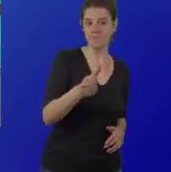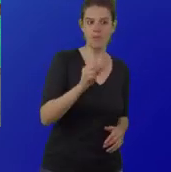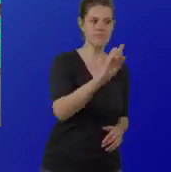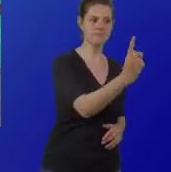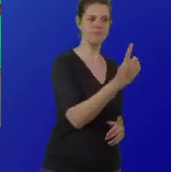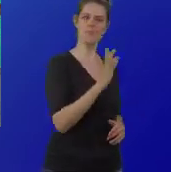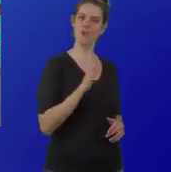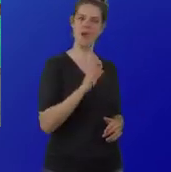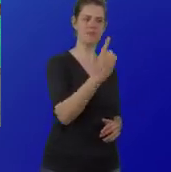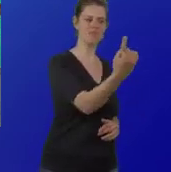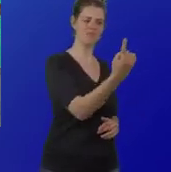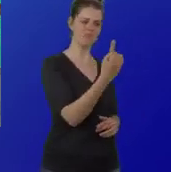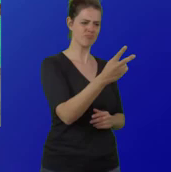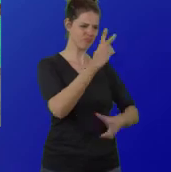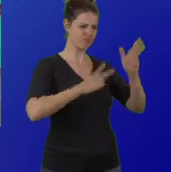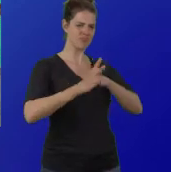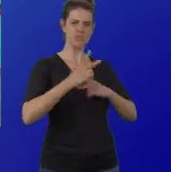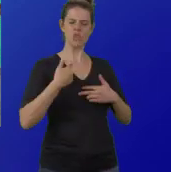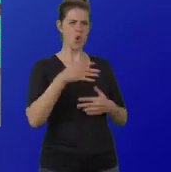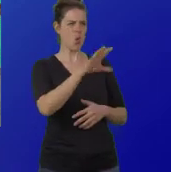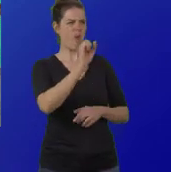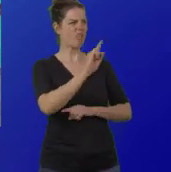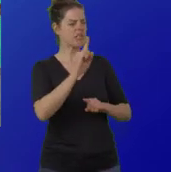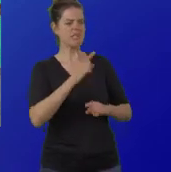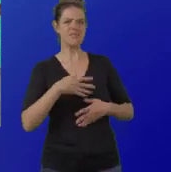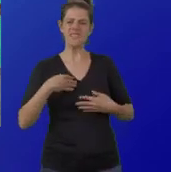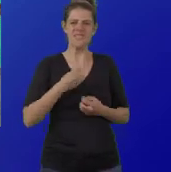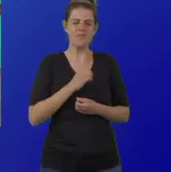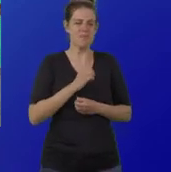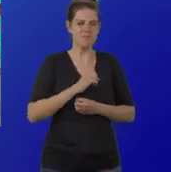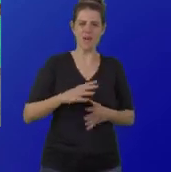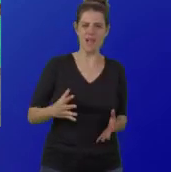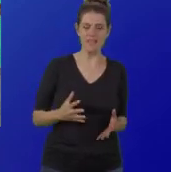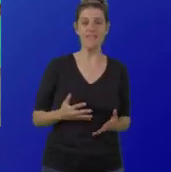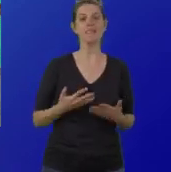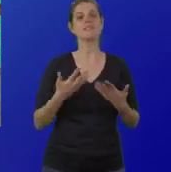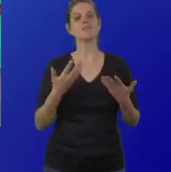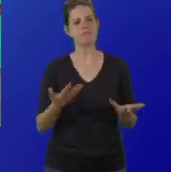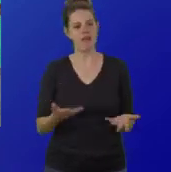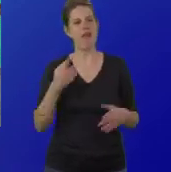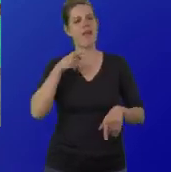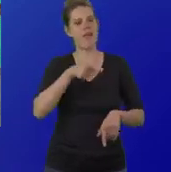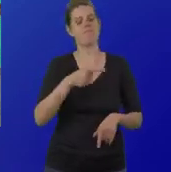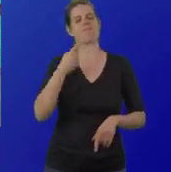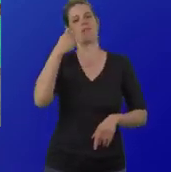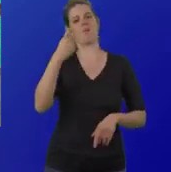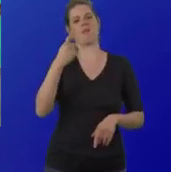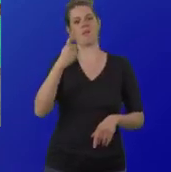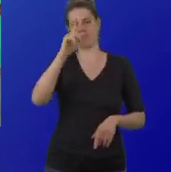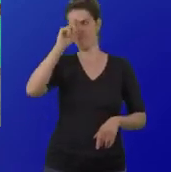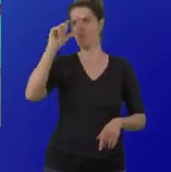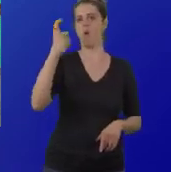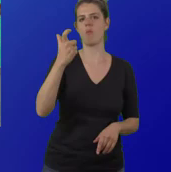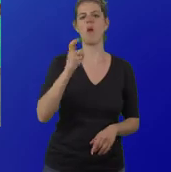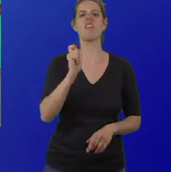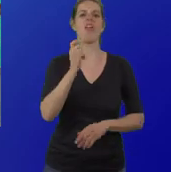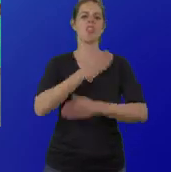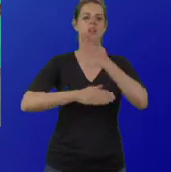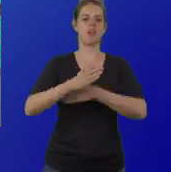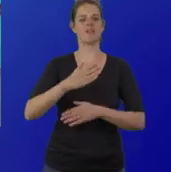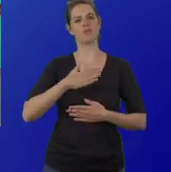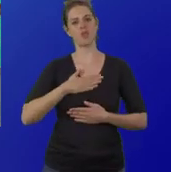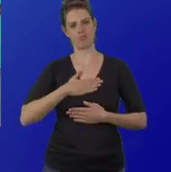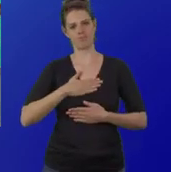timbre sale una señora y no la entendí, me sentí muy mal. En ese momento hice el clic para ver que el discapacitado era yo en ese